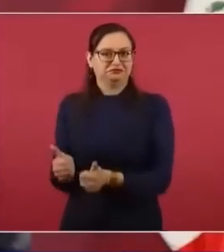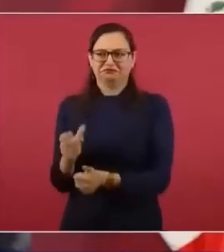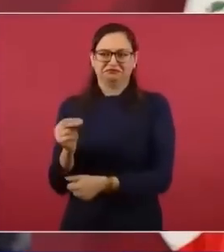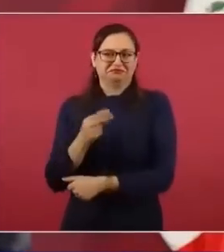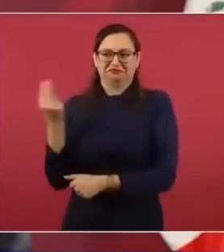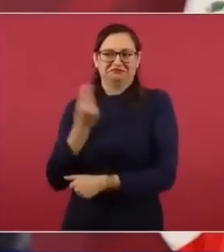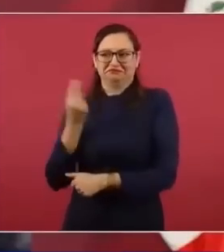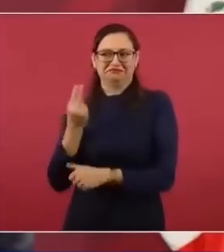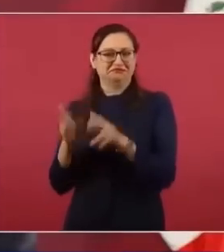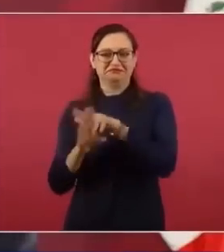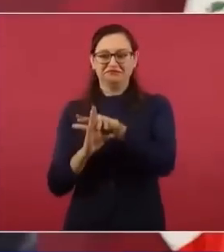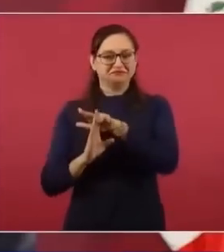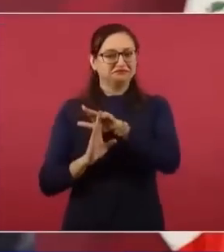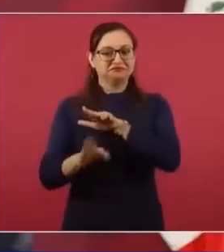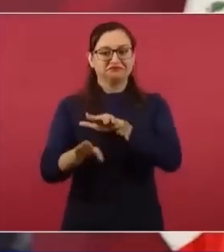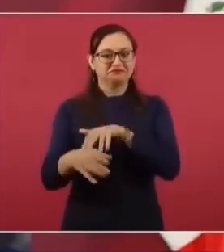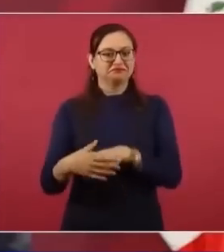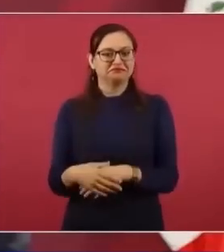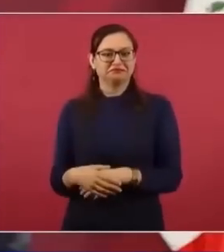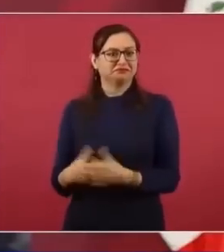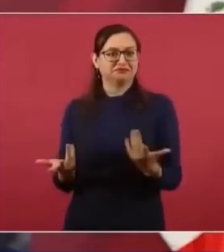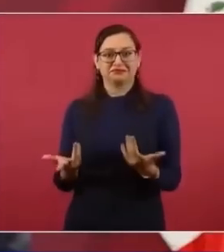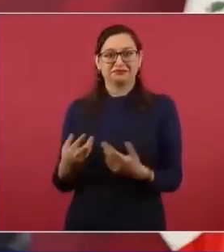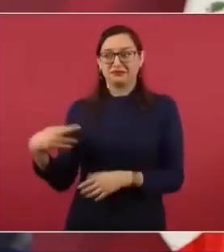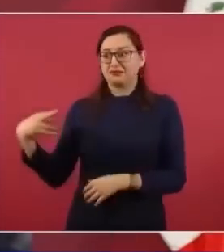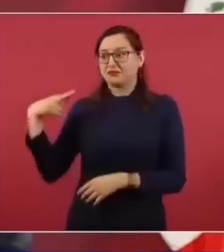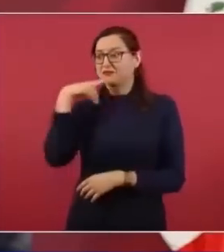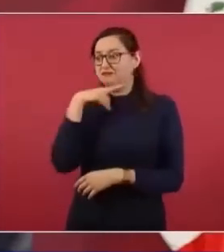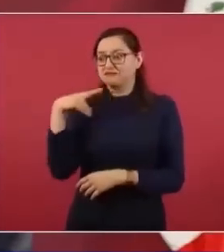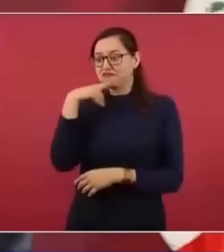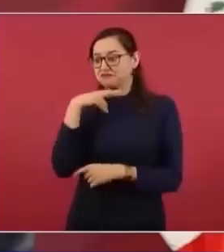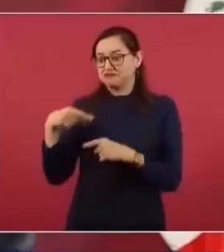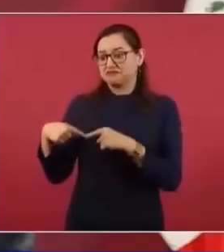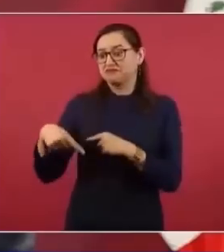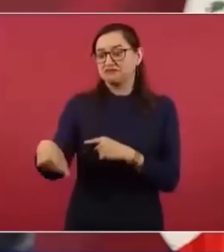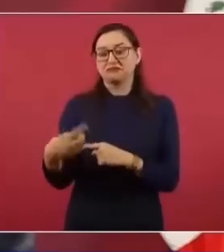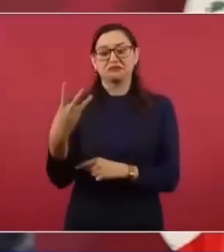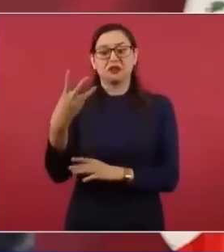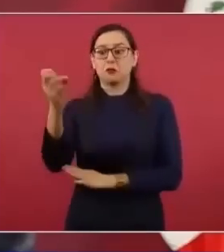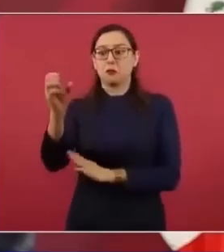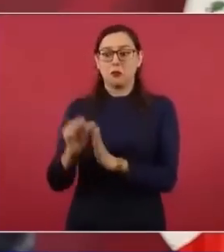Centroamérica en 3 meses. Ya estarían